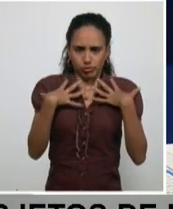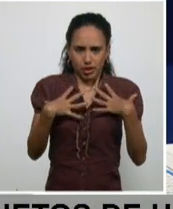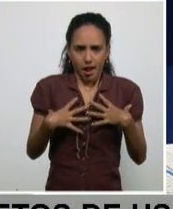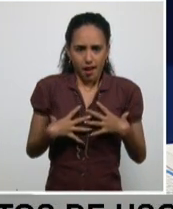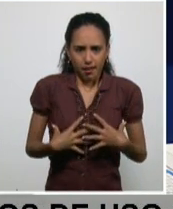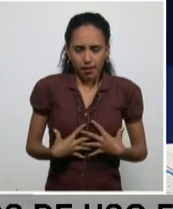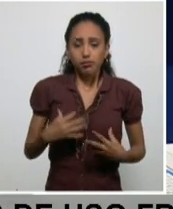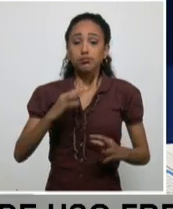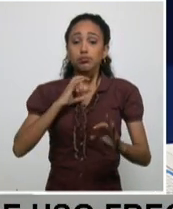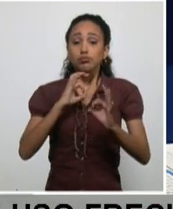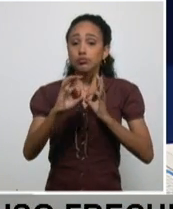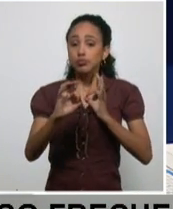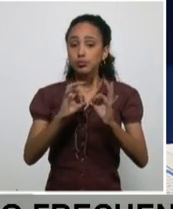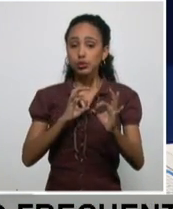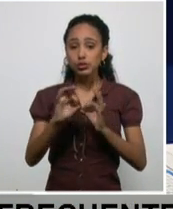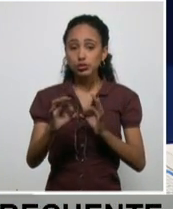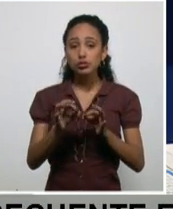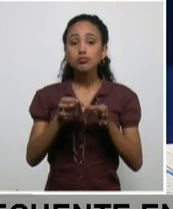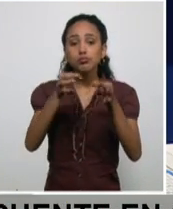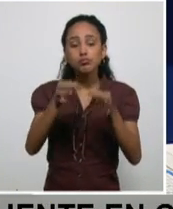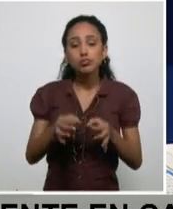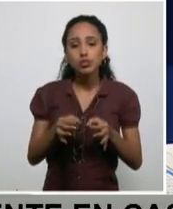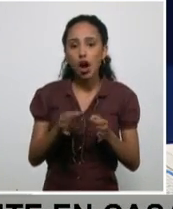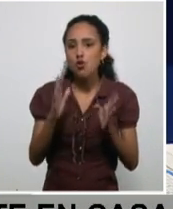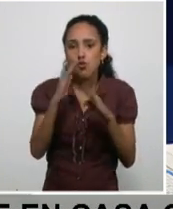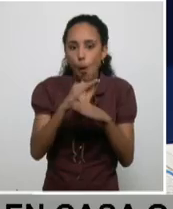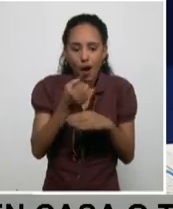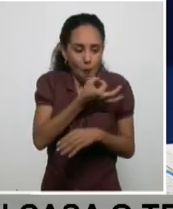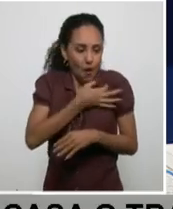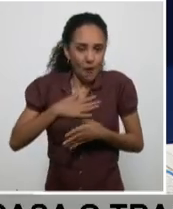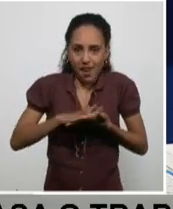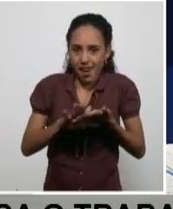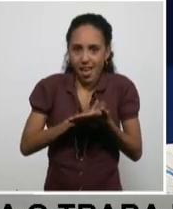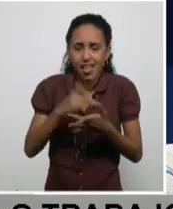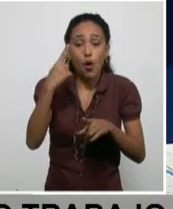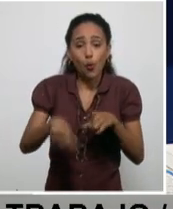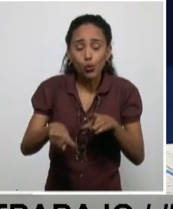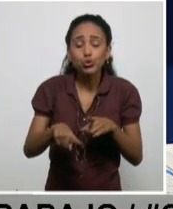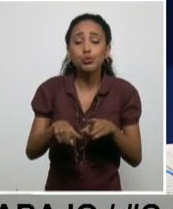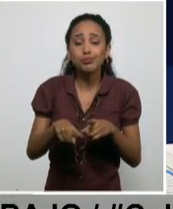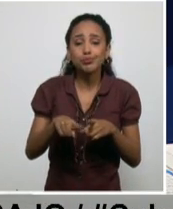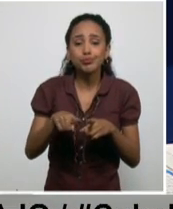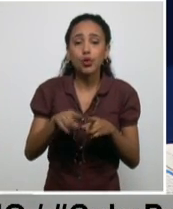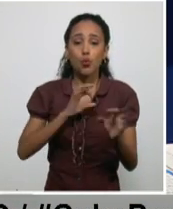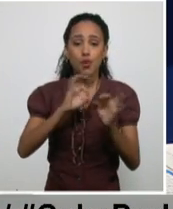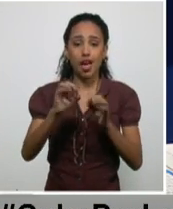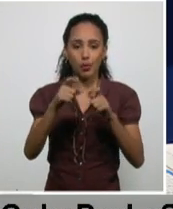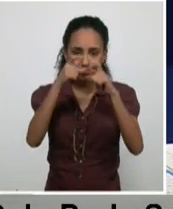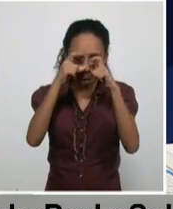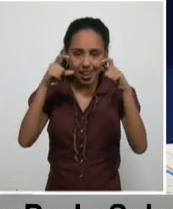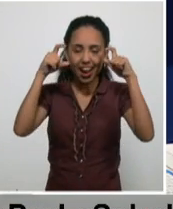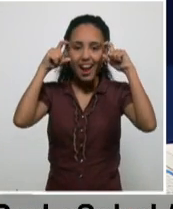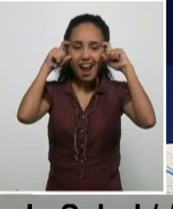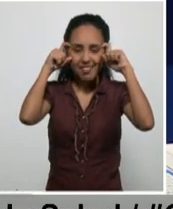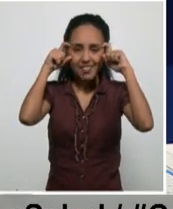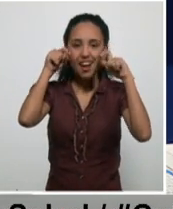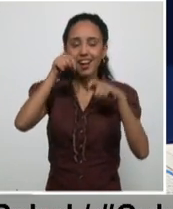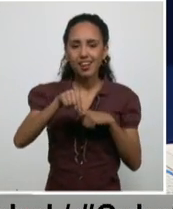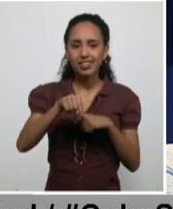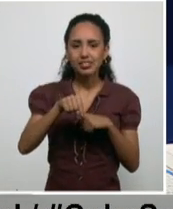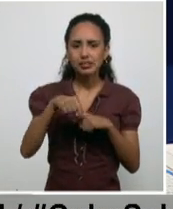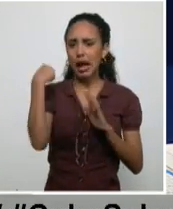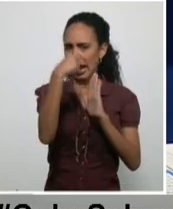que realmente no queda espacio. Están las gafas protectoras, que son gafas con determinadas